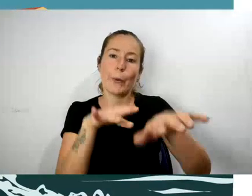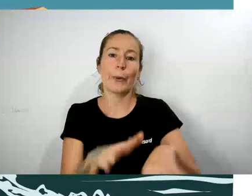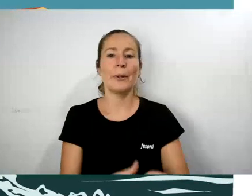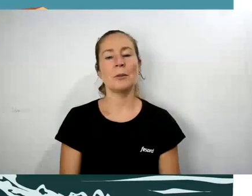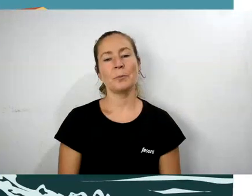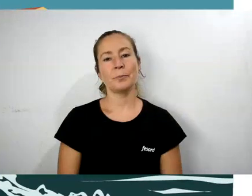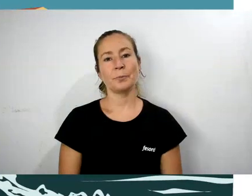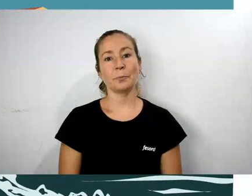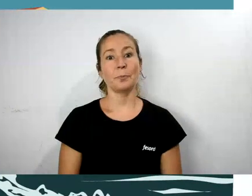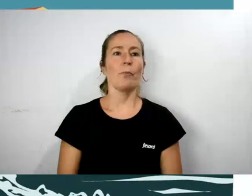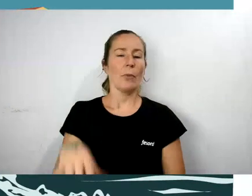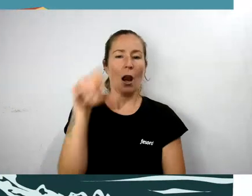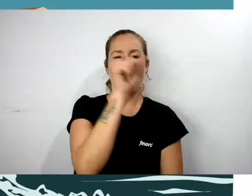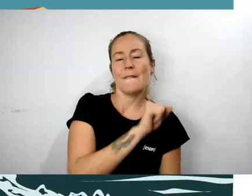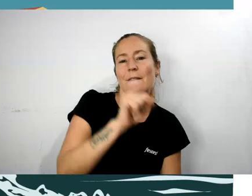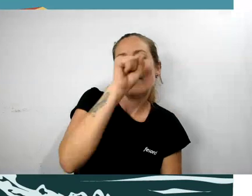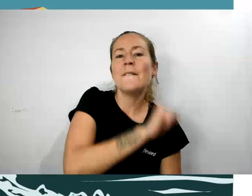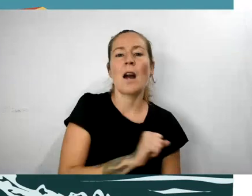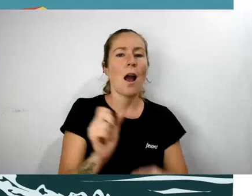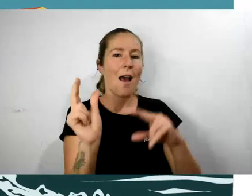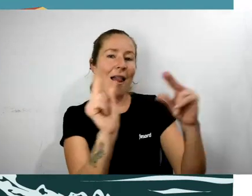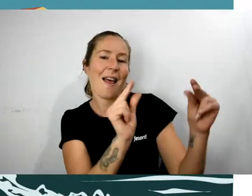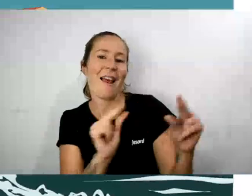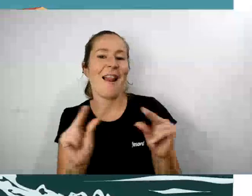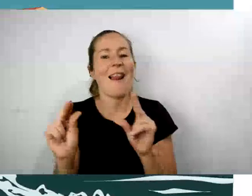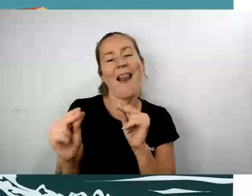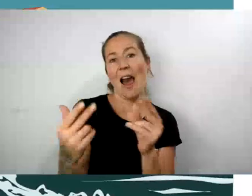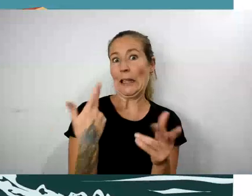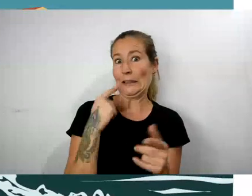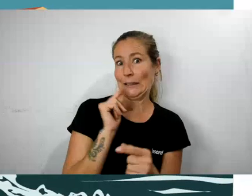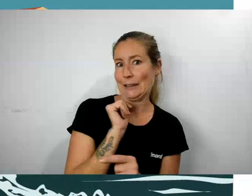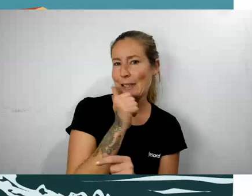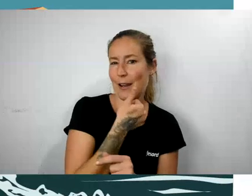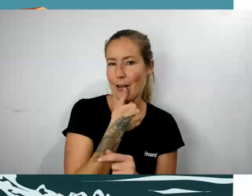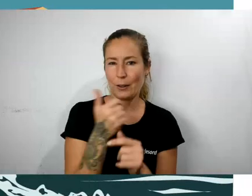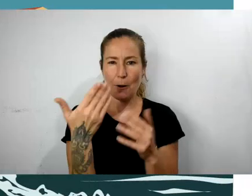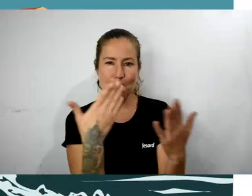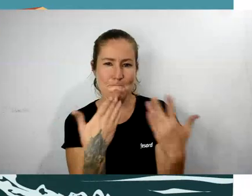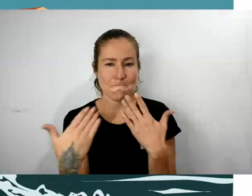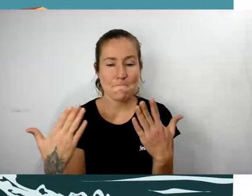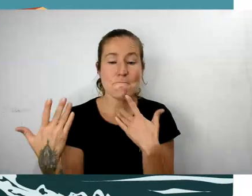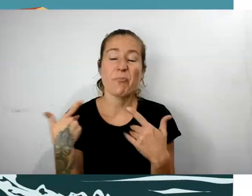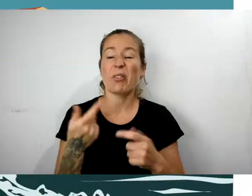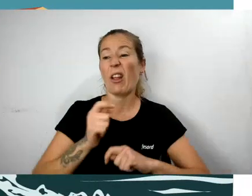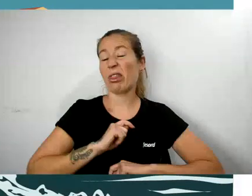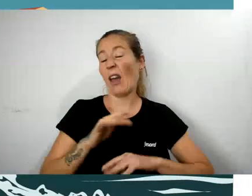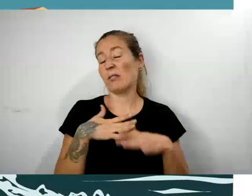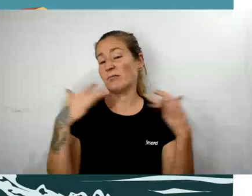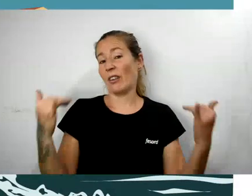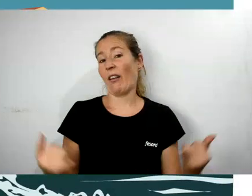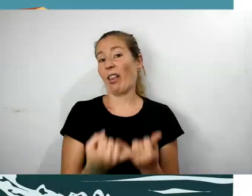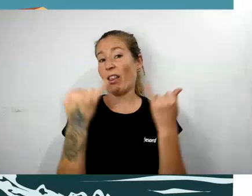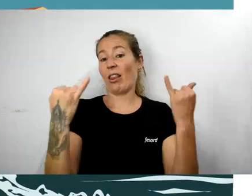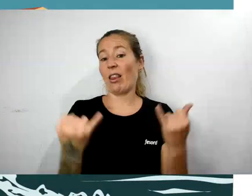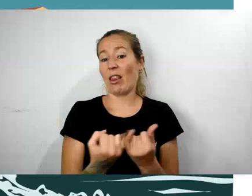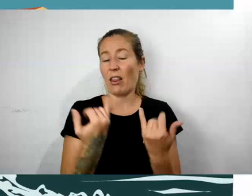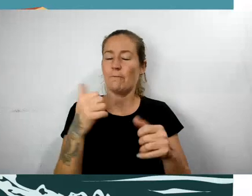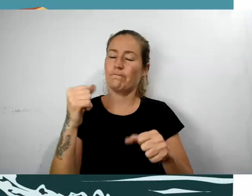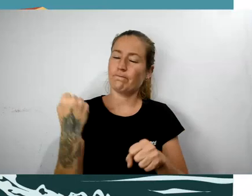Canciones, charas y confidencias ayudaban a pasar una jornada que a menudo se alargaba hasta que se encendían las farolas.